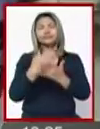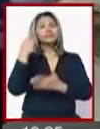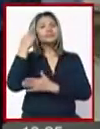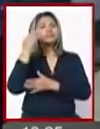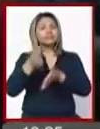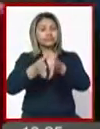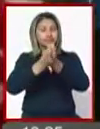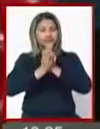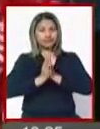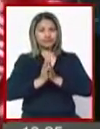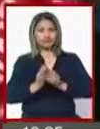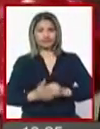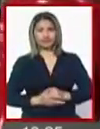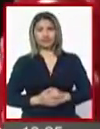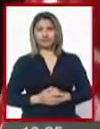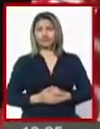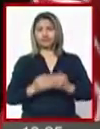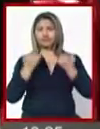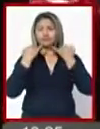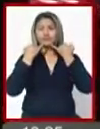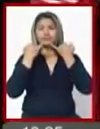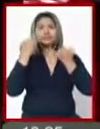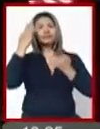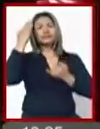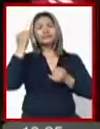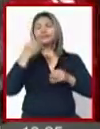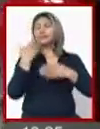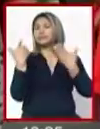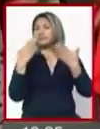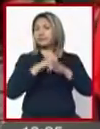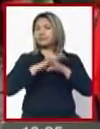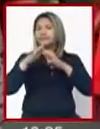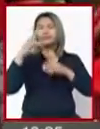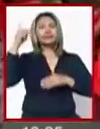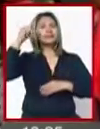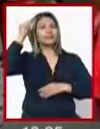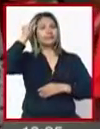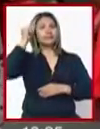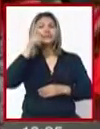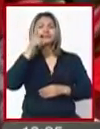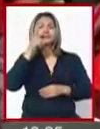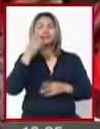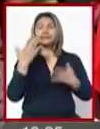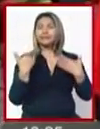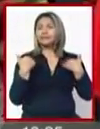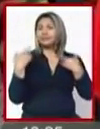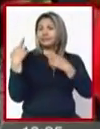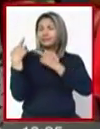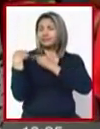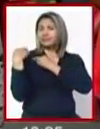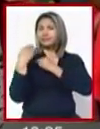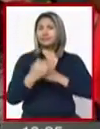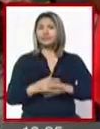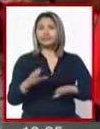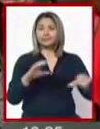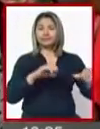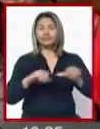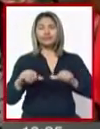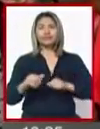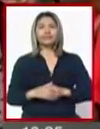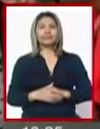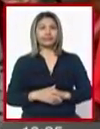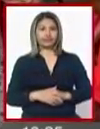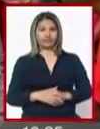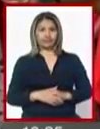eso estamos pidiendo y haciéndolo público esto, para que de una vez el gobierno o quien tenga que actuar en esto